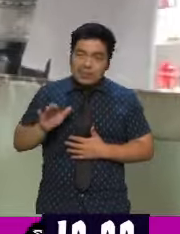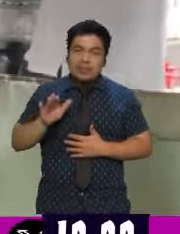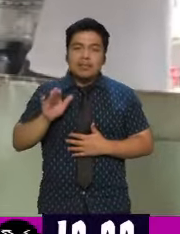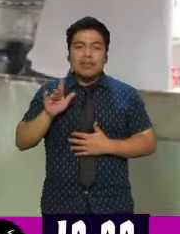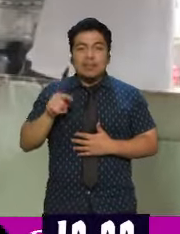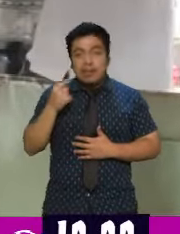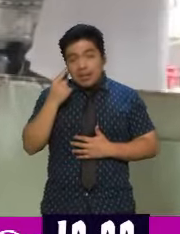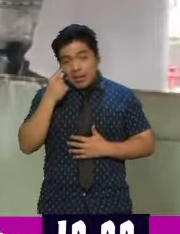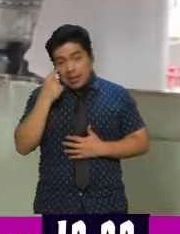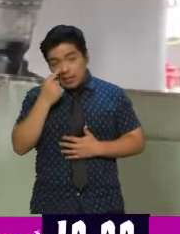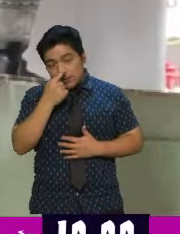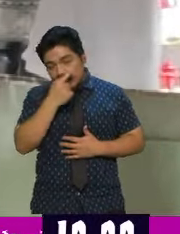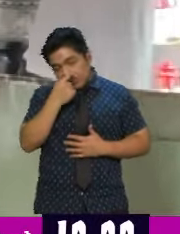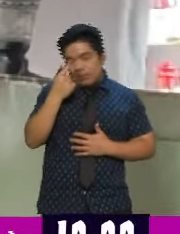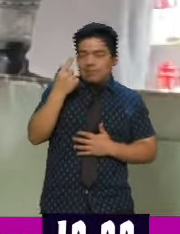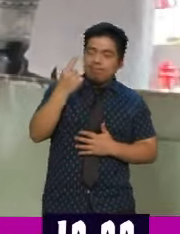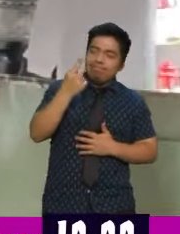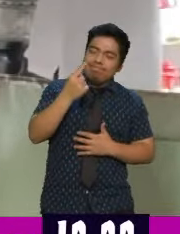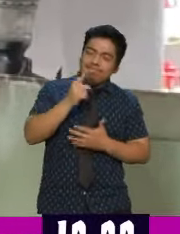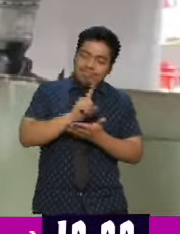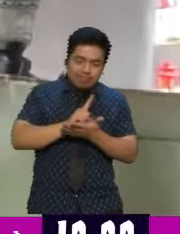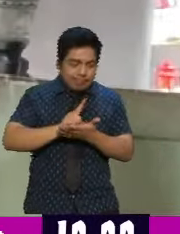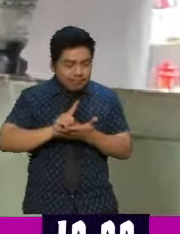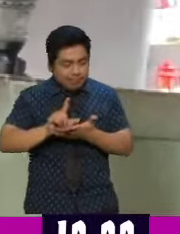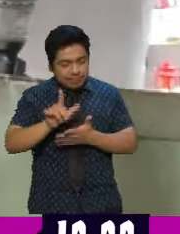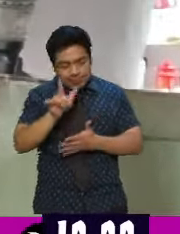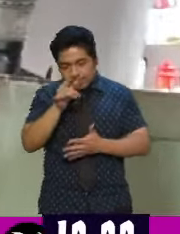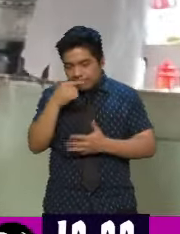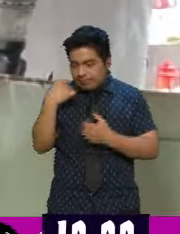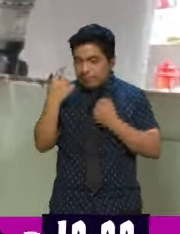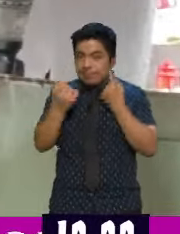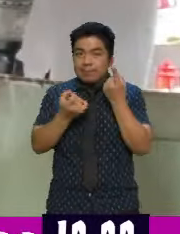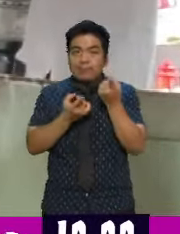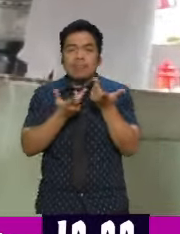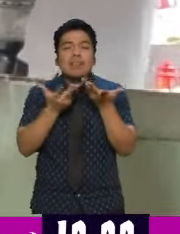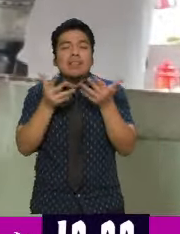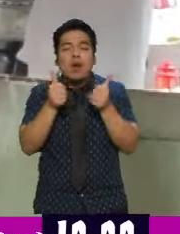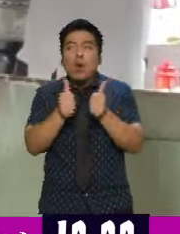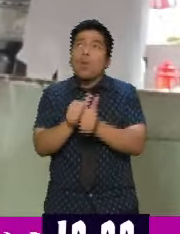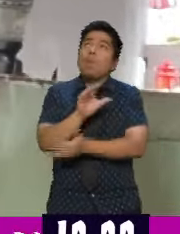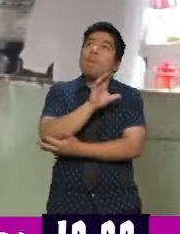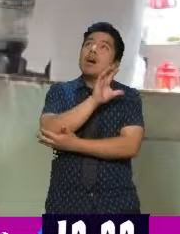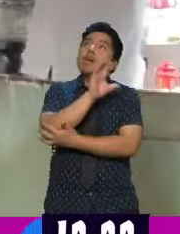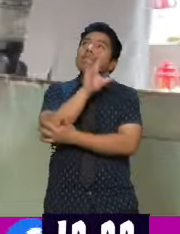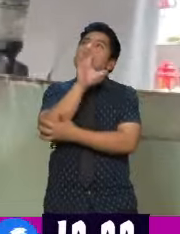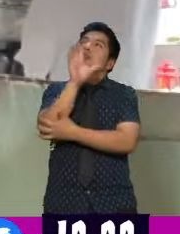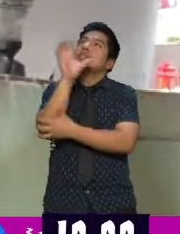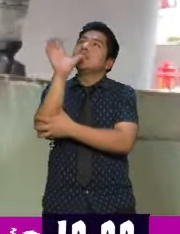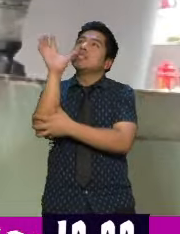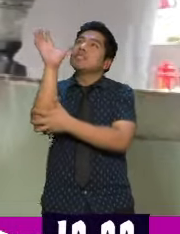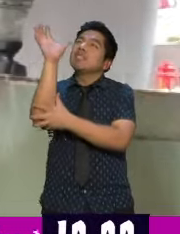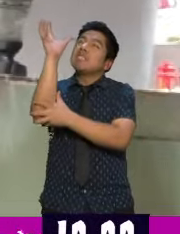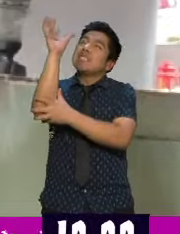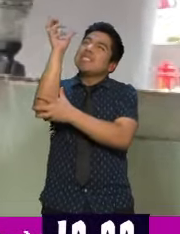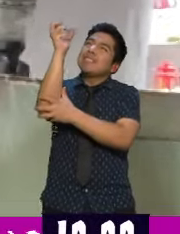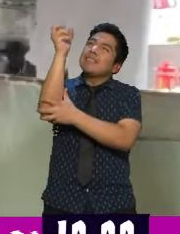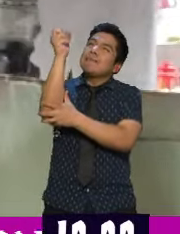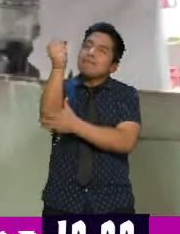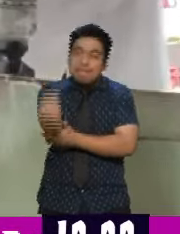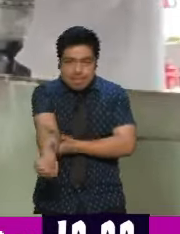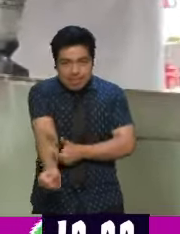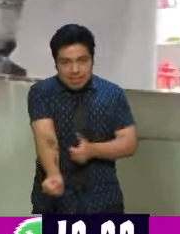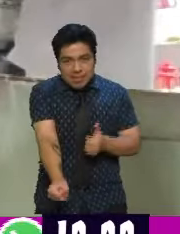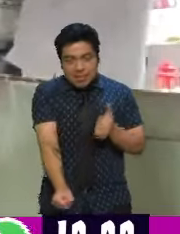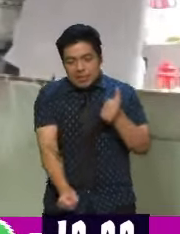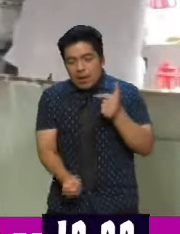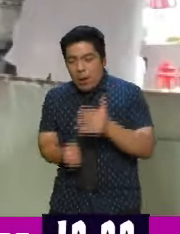Epinefrina en mis pupilas, con raíces firmes busco el cielo. En cada paso